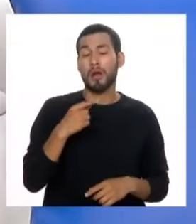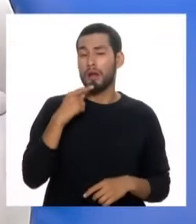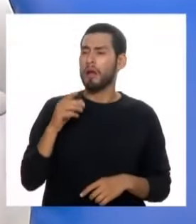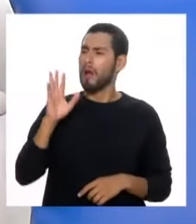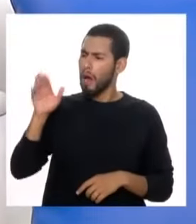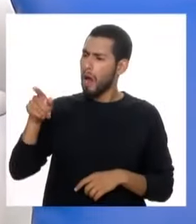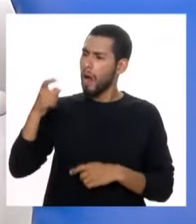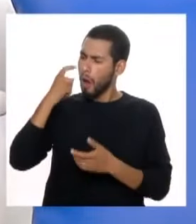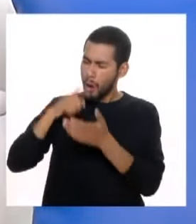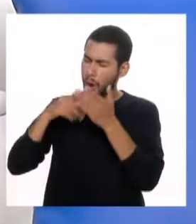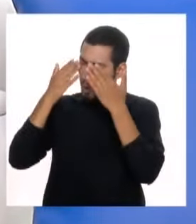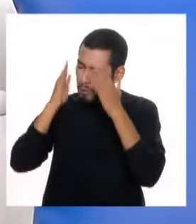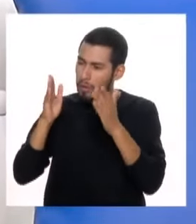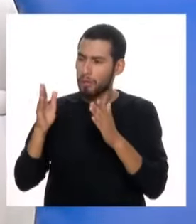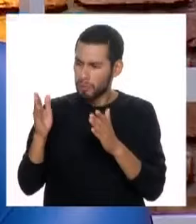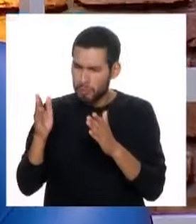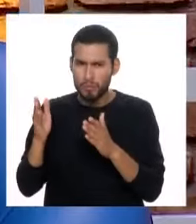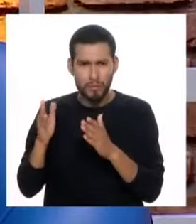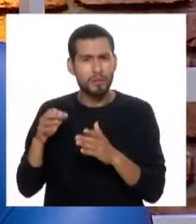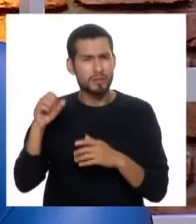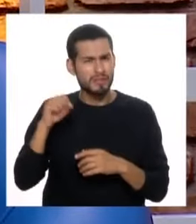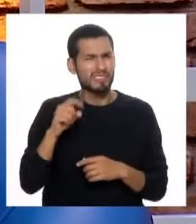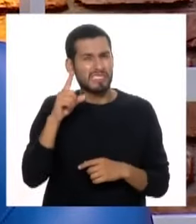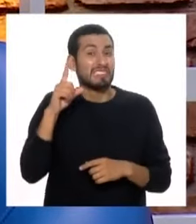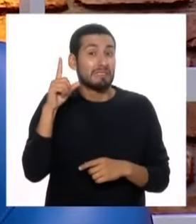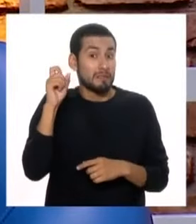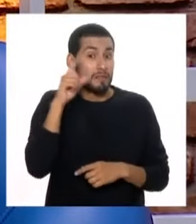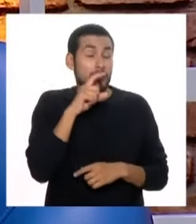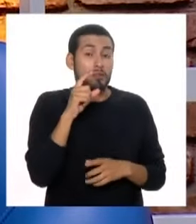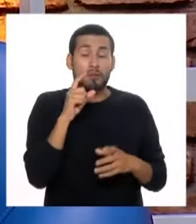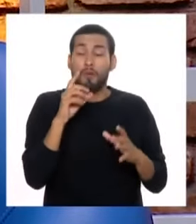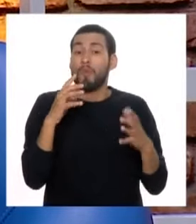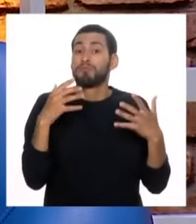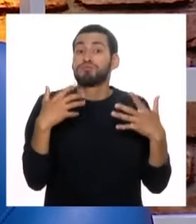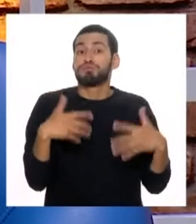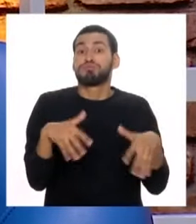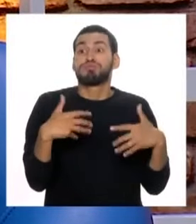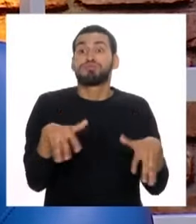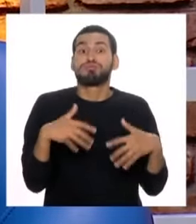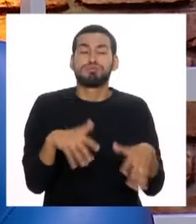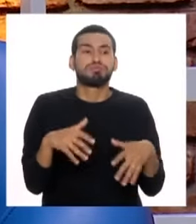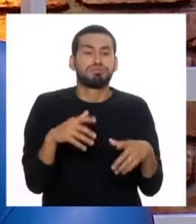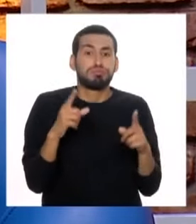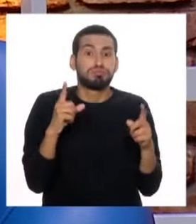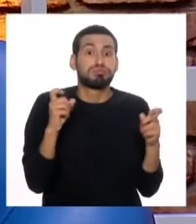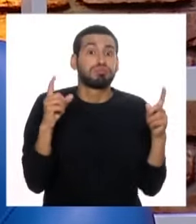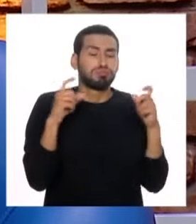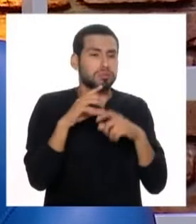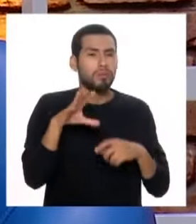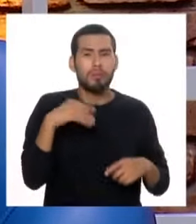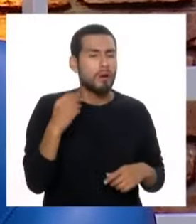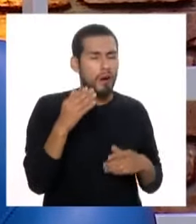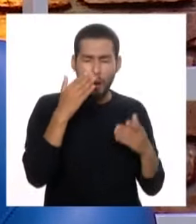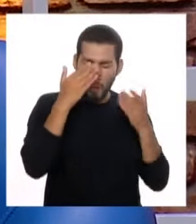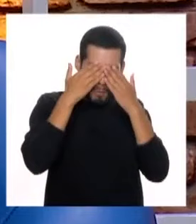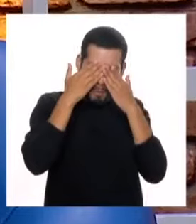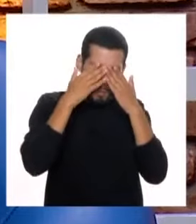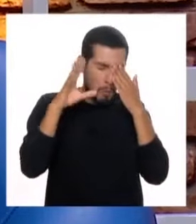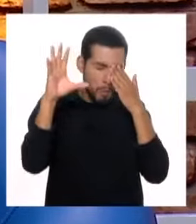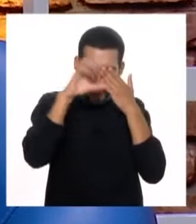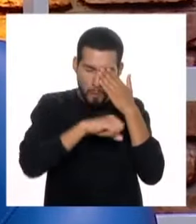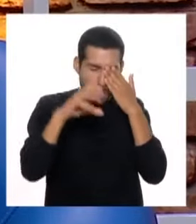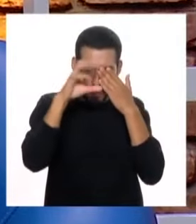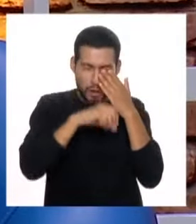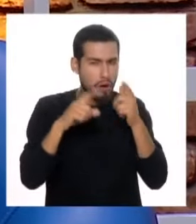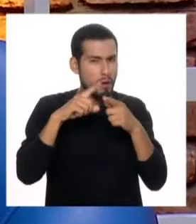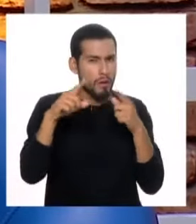date cuenta, es algo muy pesado, es algo muy, muy difícil. Hay personas que no logran ver la realidad de lo